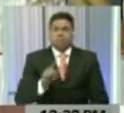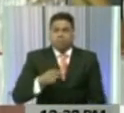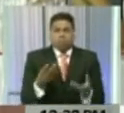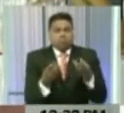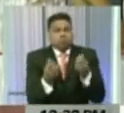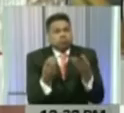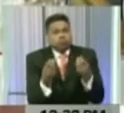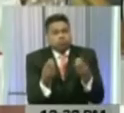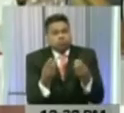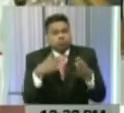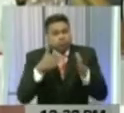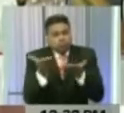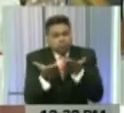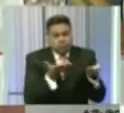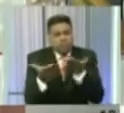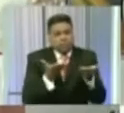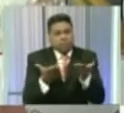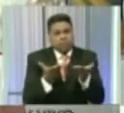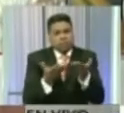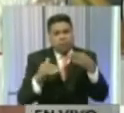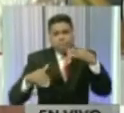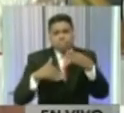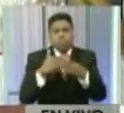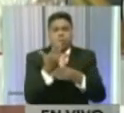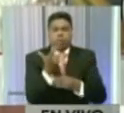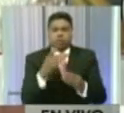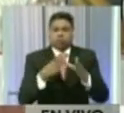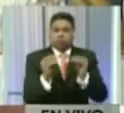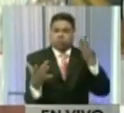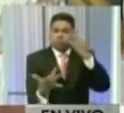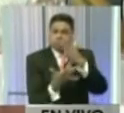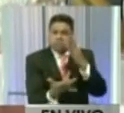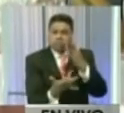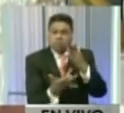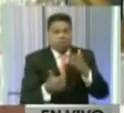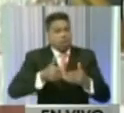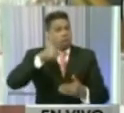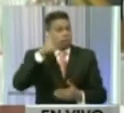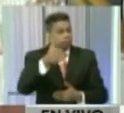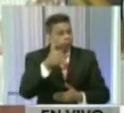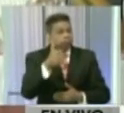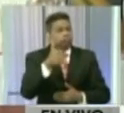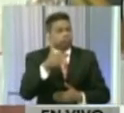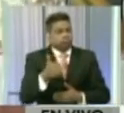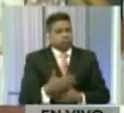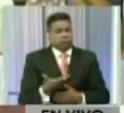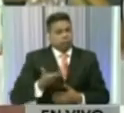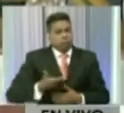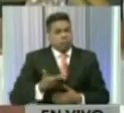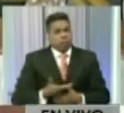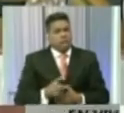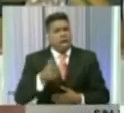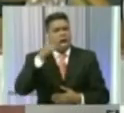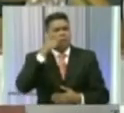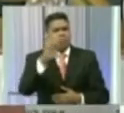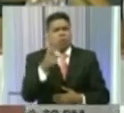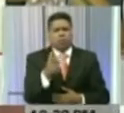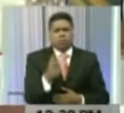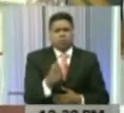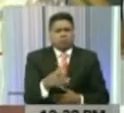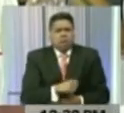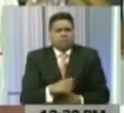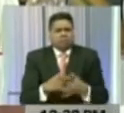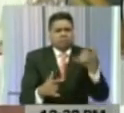servicio, la modernización, la actuación tecnológica. Hay servicios, hay pueblos donde no llegaría, nunca